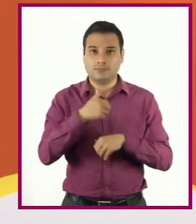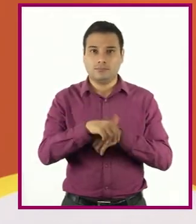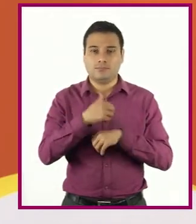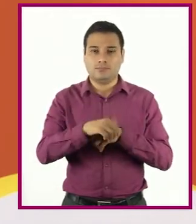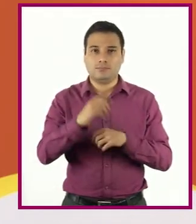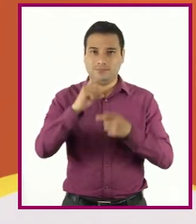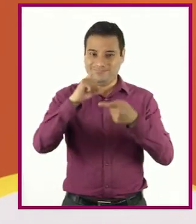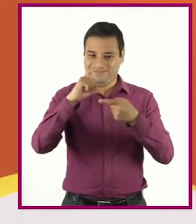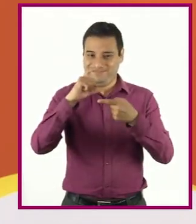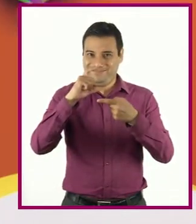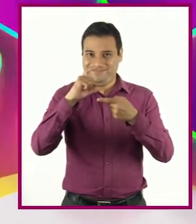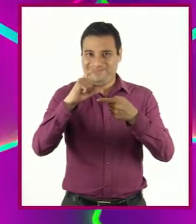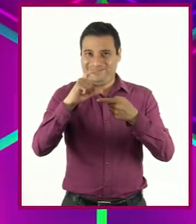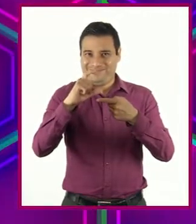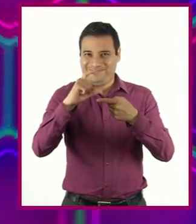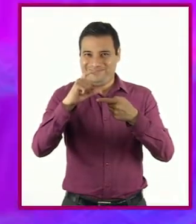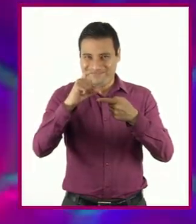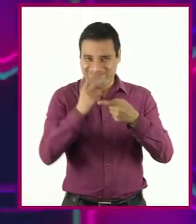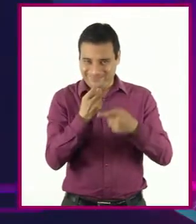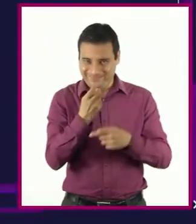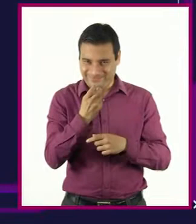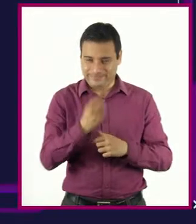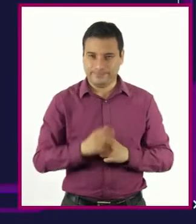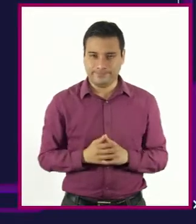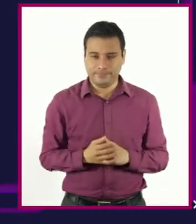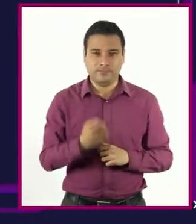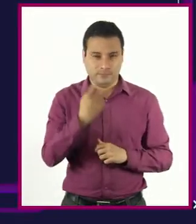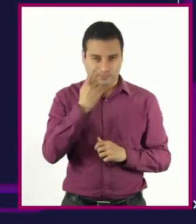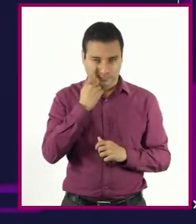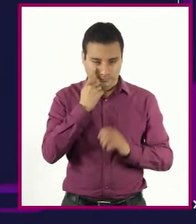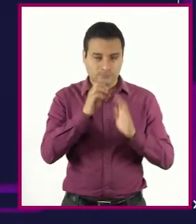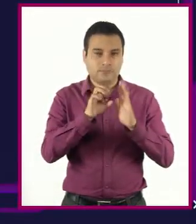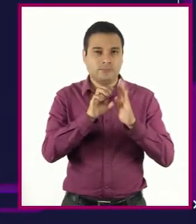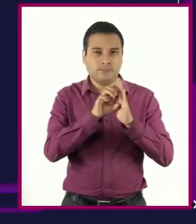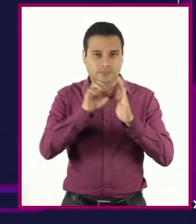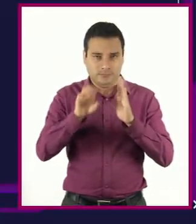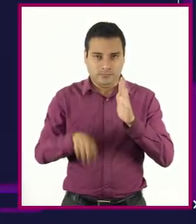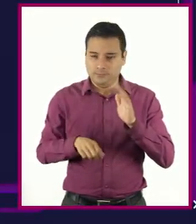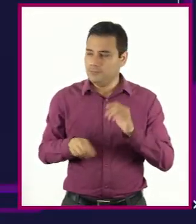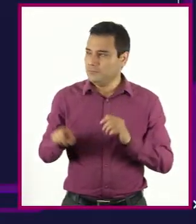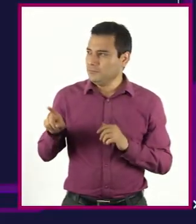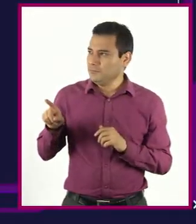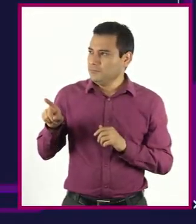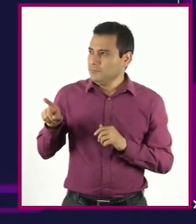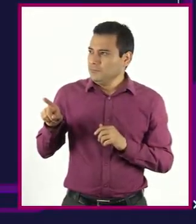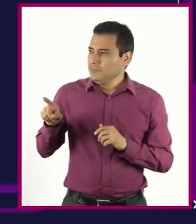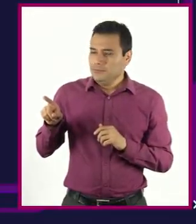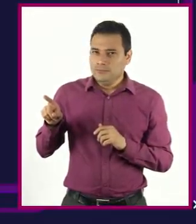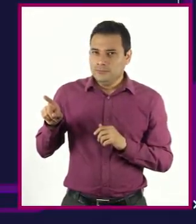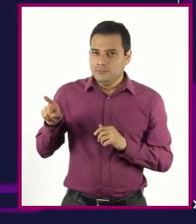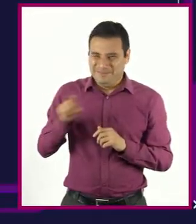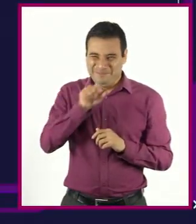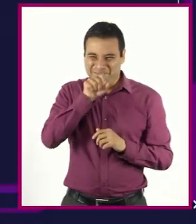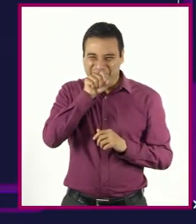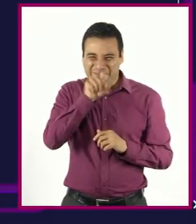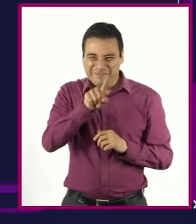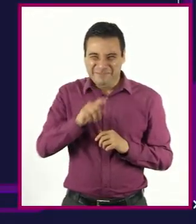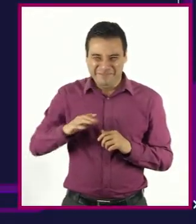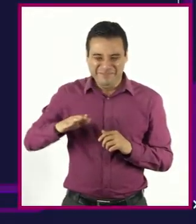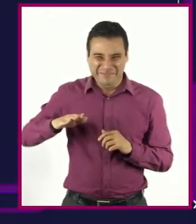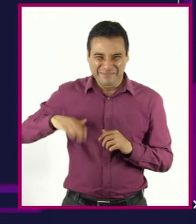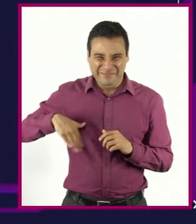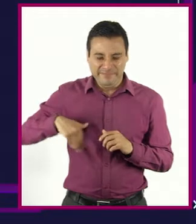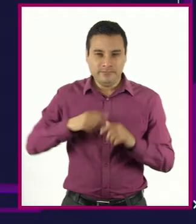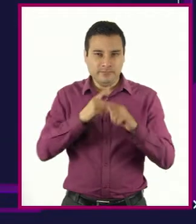que tendrían el mismo denominador. Así, en 11 16avos y 8 12avos se